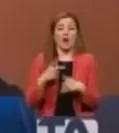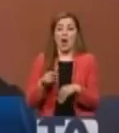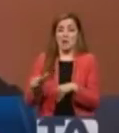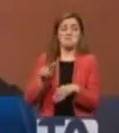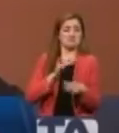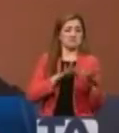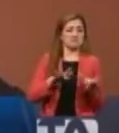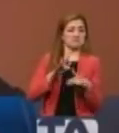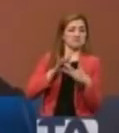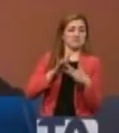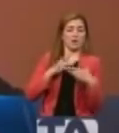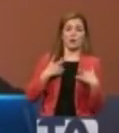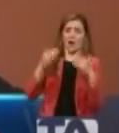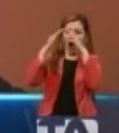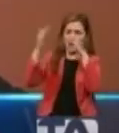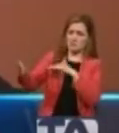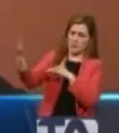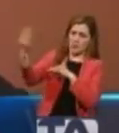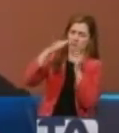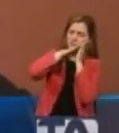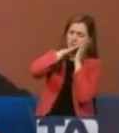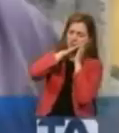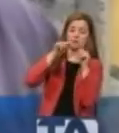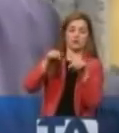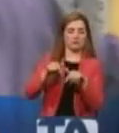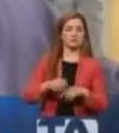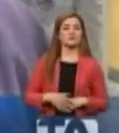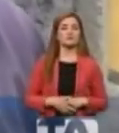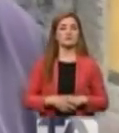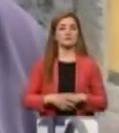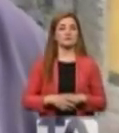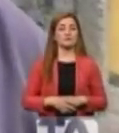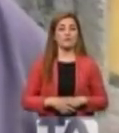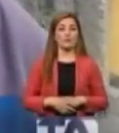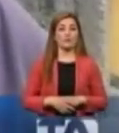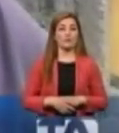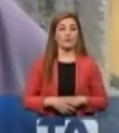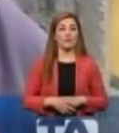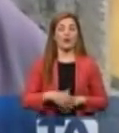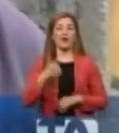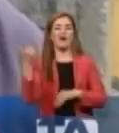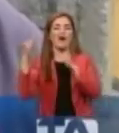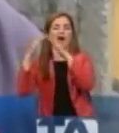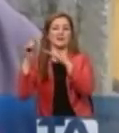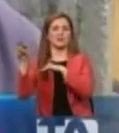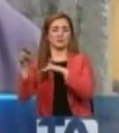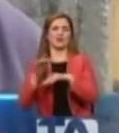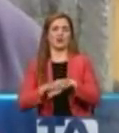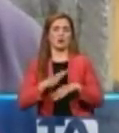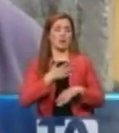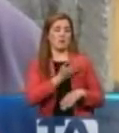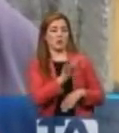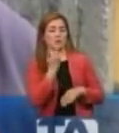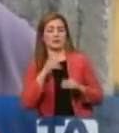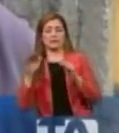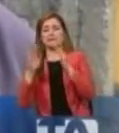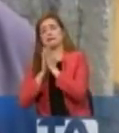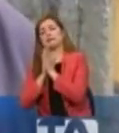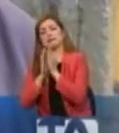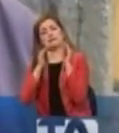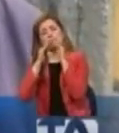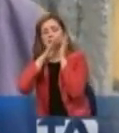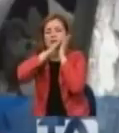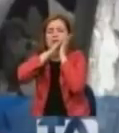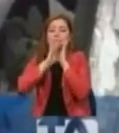estar aquí a dormir y yo dormí aquí. Rápido la decimos, estamos pues ahorita y pedimos para poder pasar hasta mientras